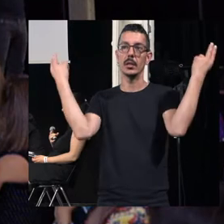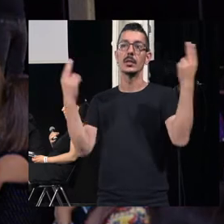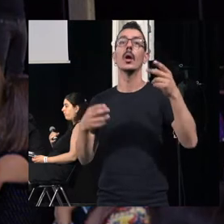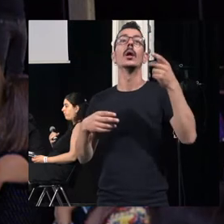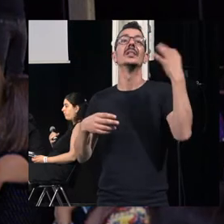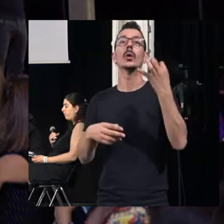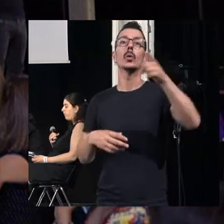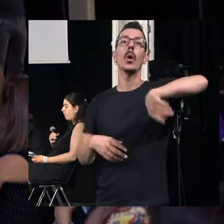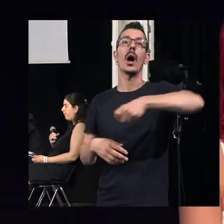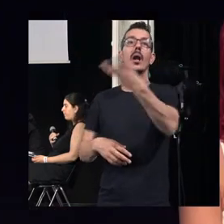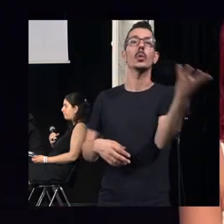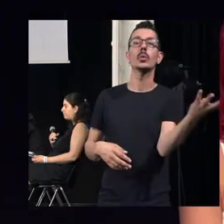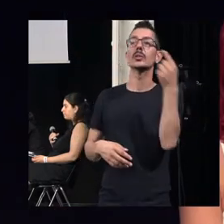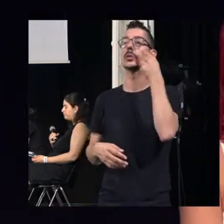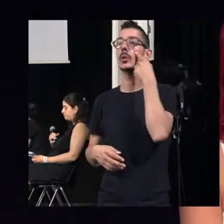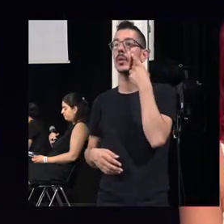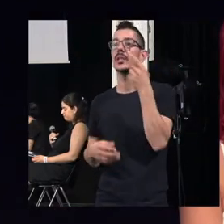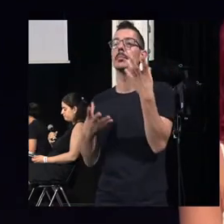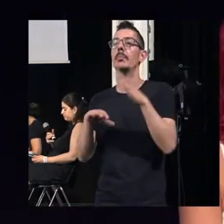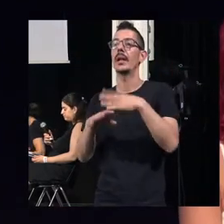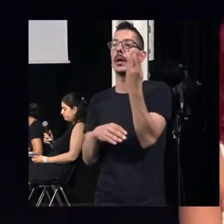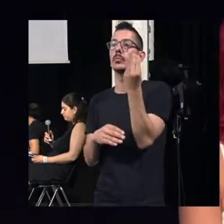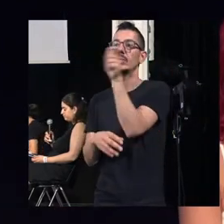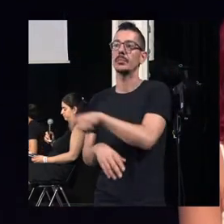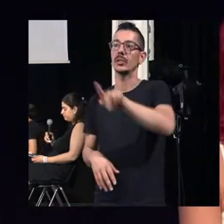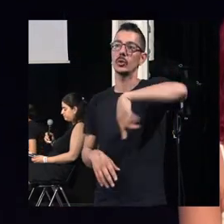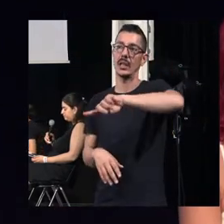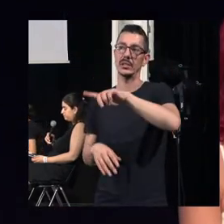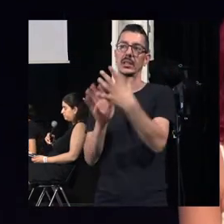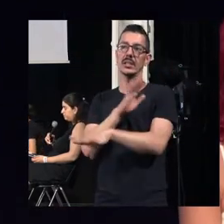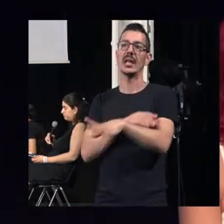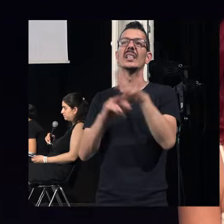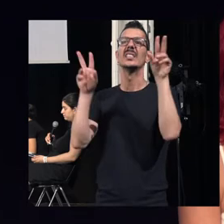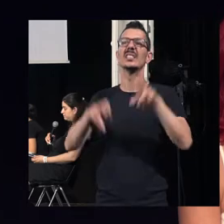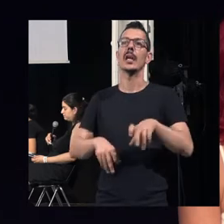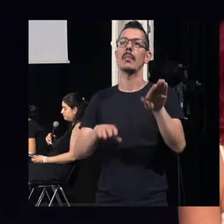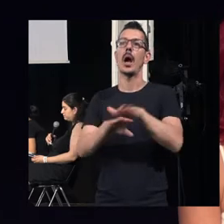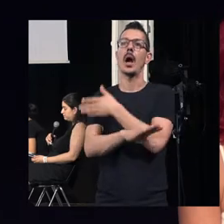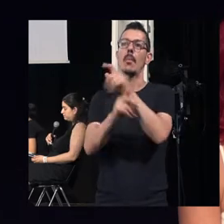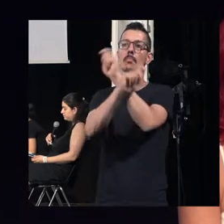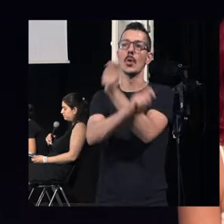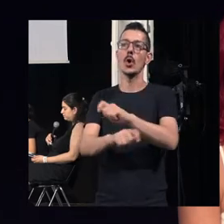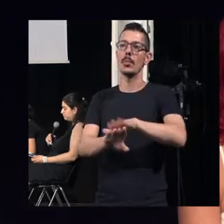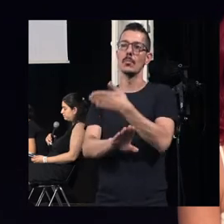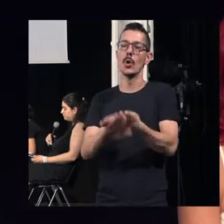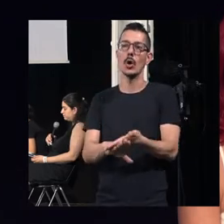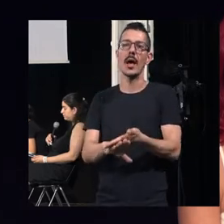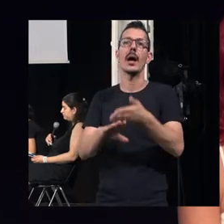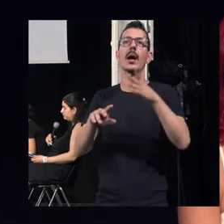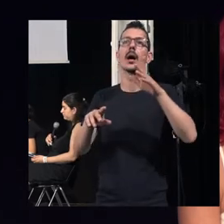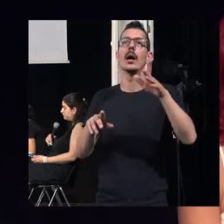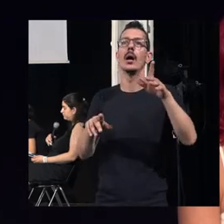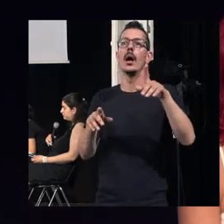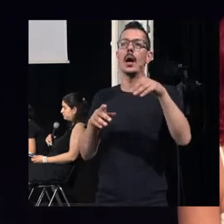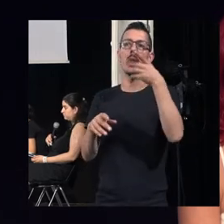de vosotras, qué significa para muchas personas gitanas el pañuelo en las bodas, ¿no? El pañuelo es una forma de demostrar la virginidad de